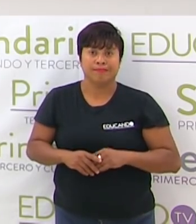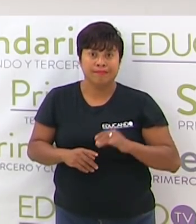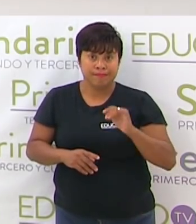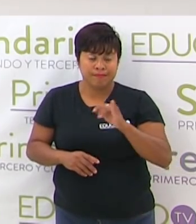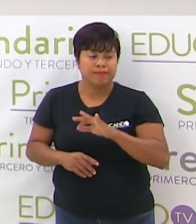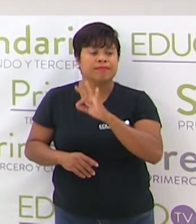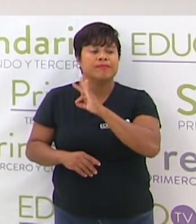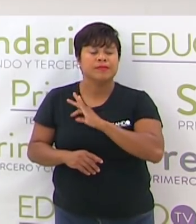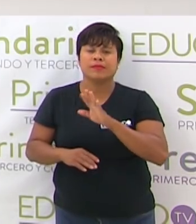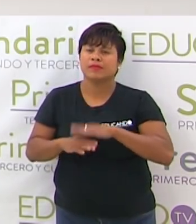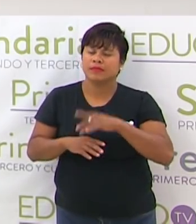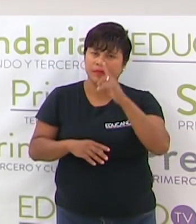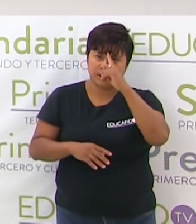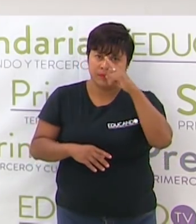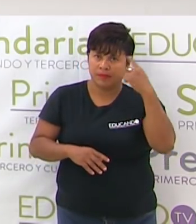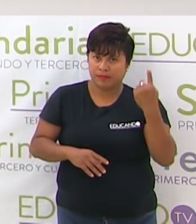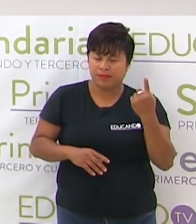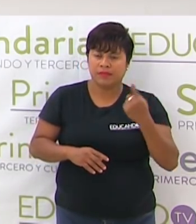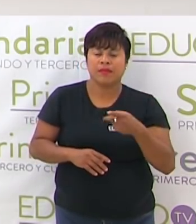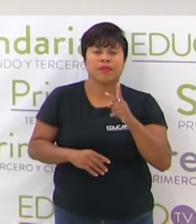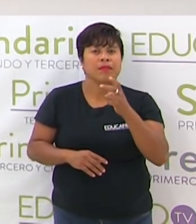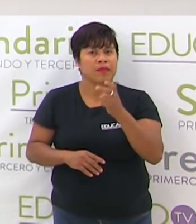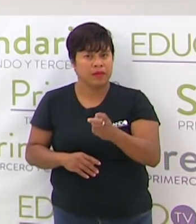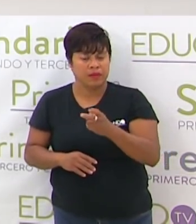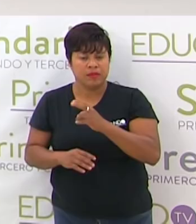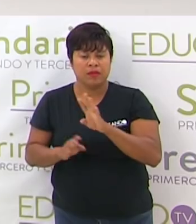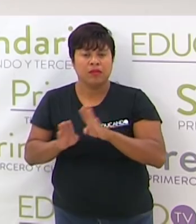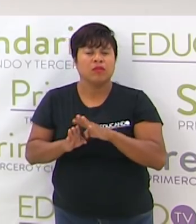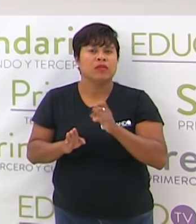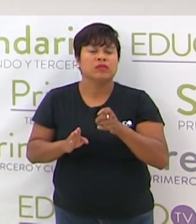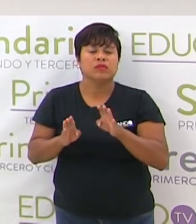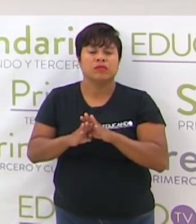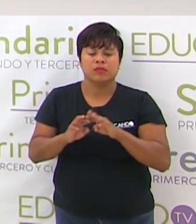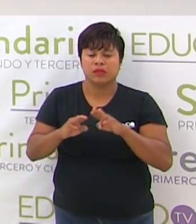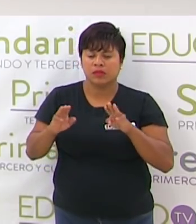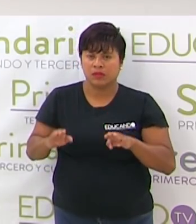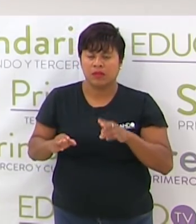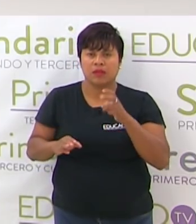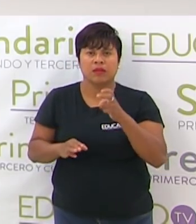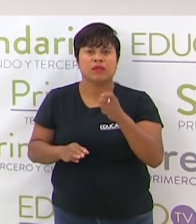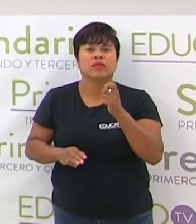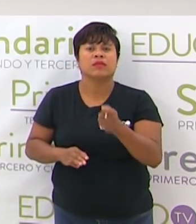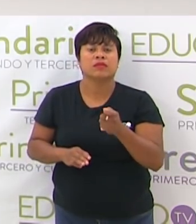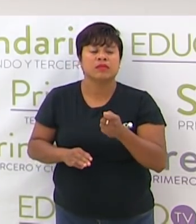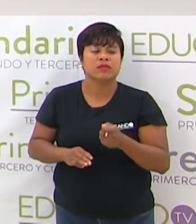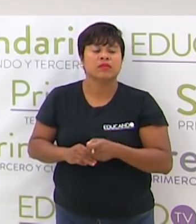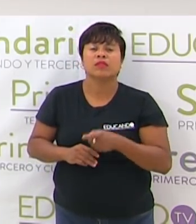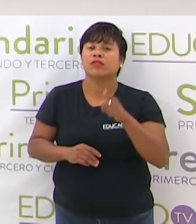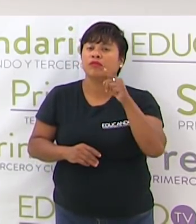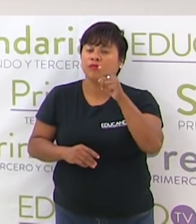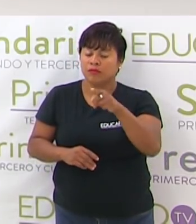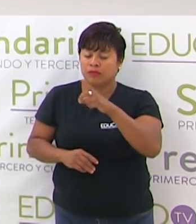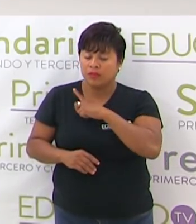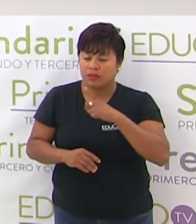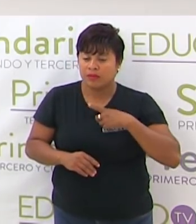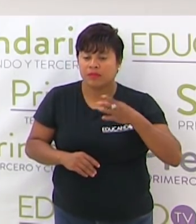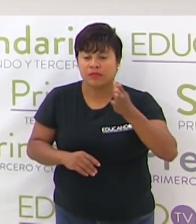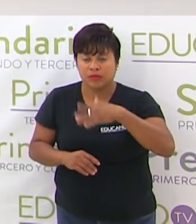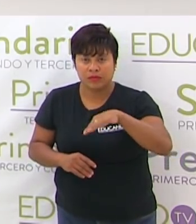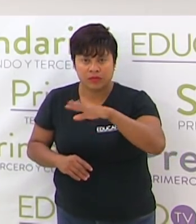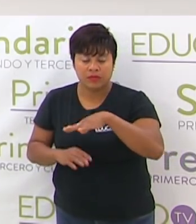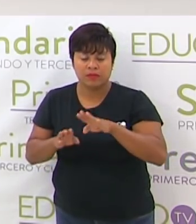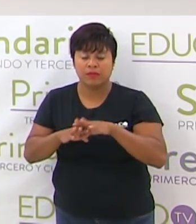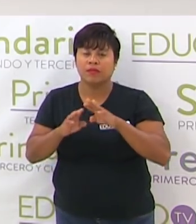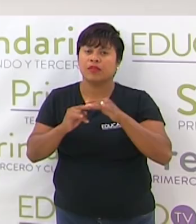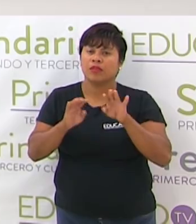¿sí? También sería muy fácil, ¿verdad? Pero en este caso no se trata de que te dé la medida, se trata de que tú la obtengas a